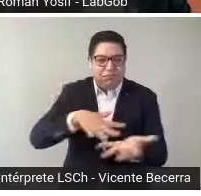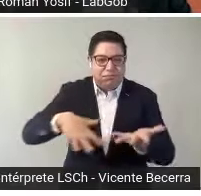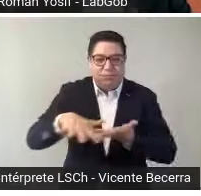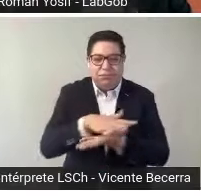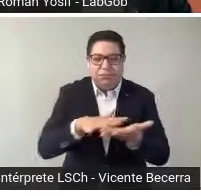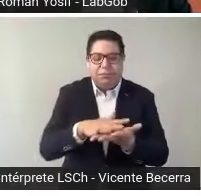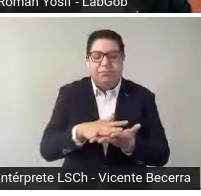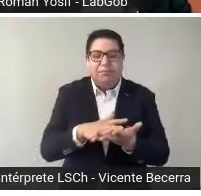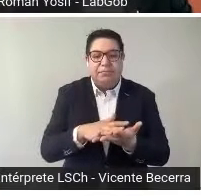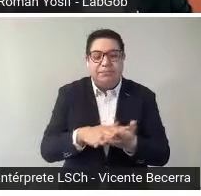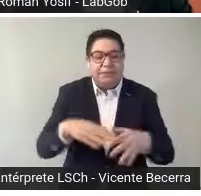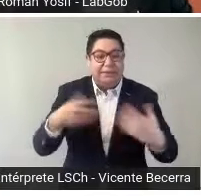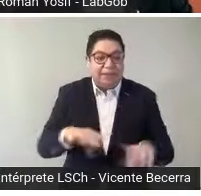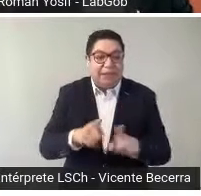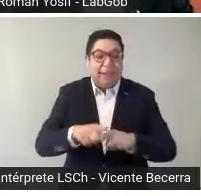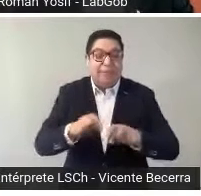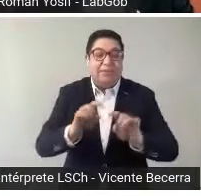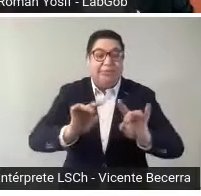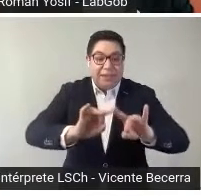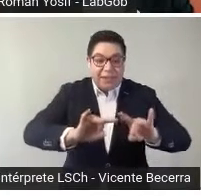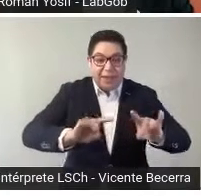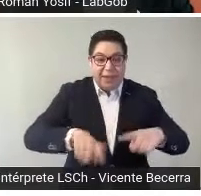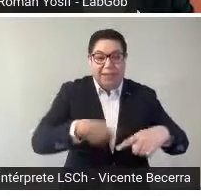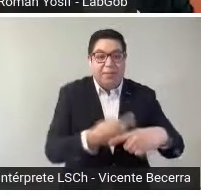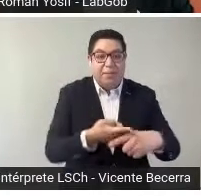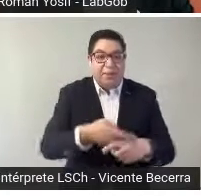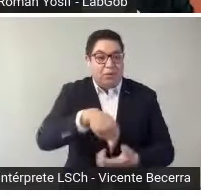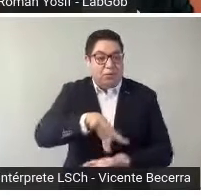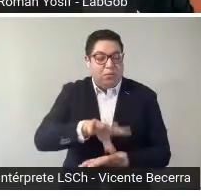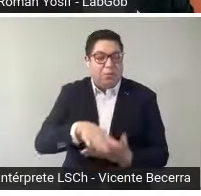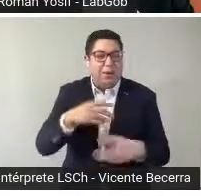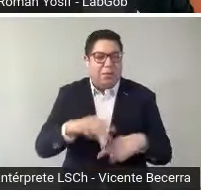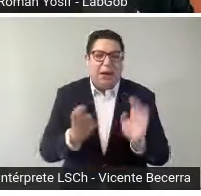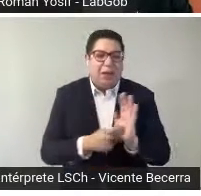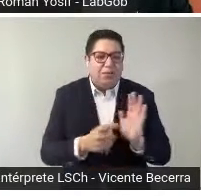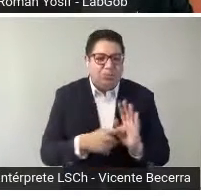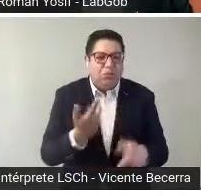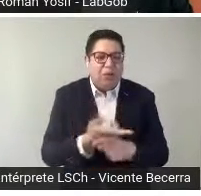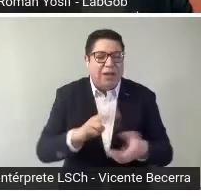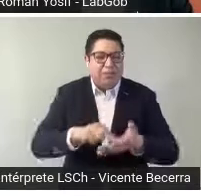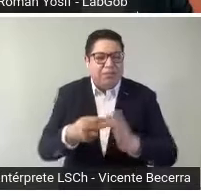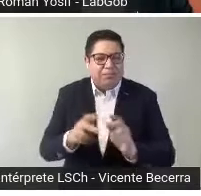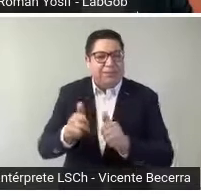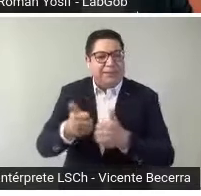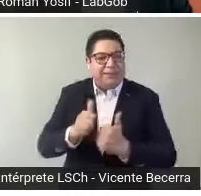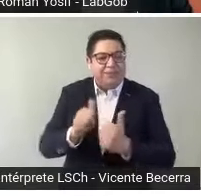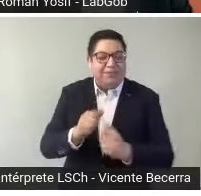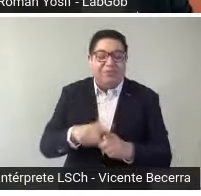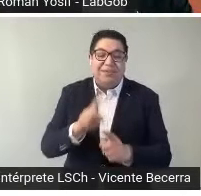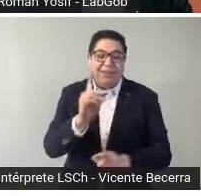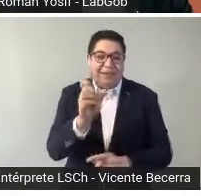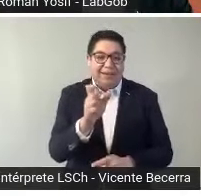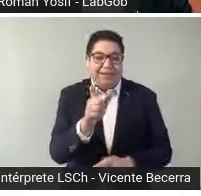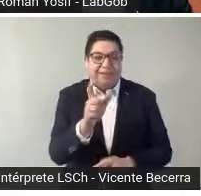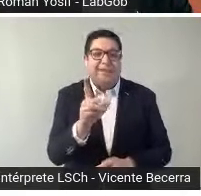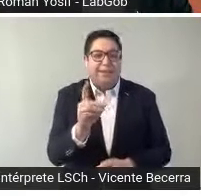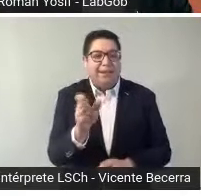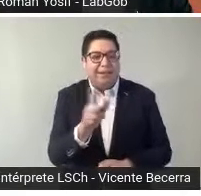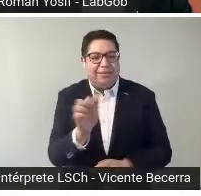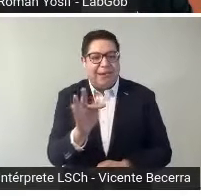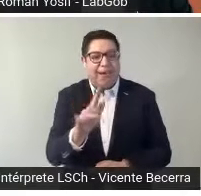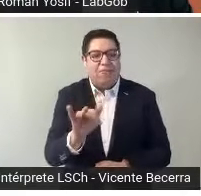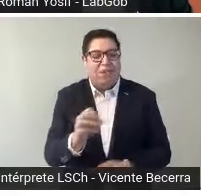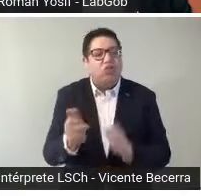hemos enfrentado como país desafíos en lo más amplio de lo que es la palabra desafío. Ha sido un